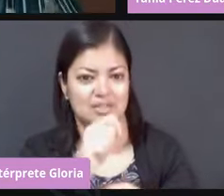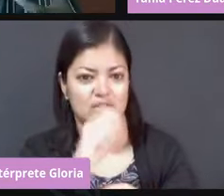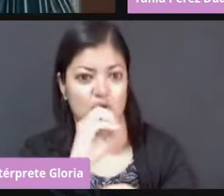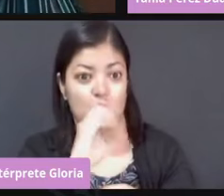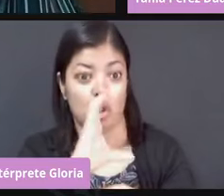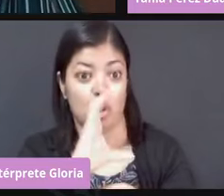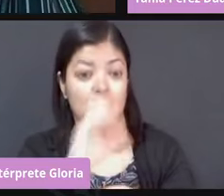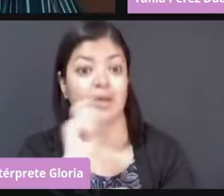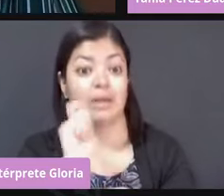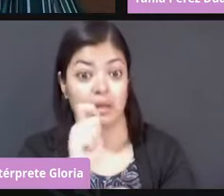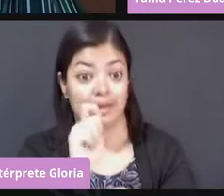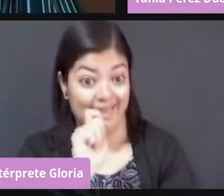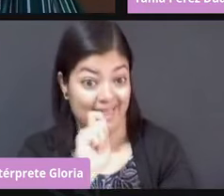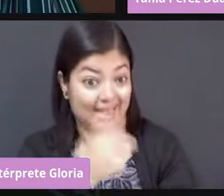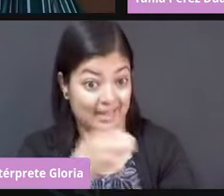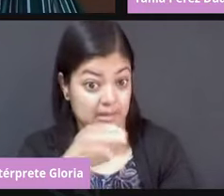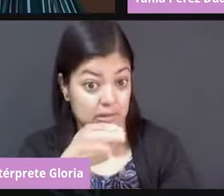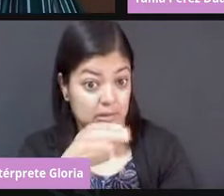una discapacidad